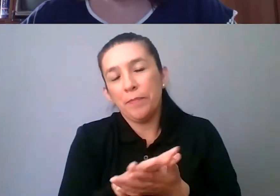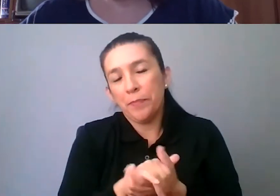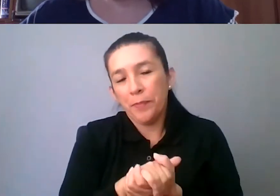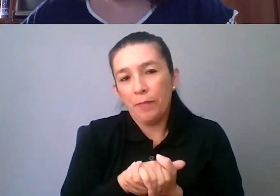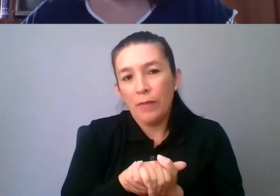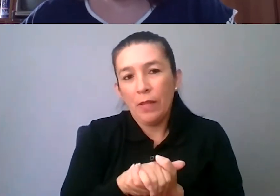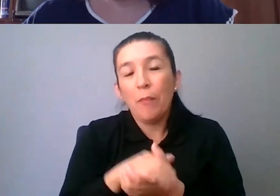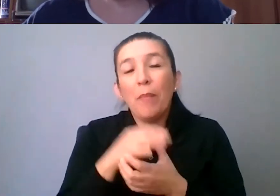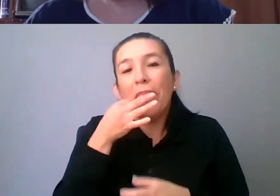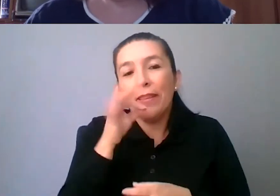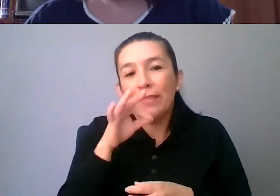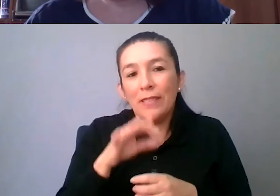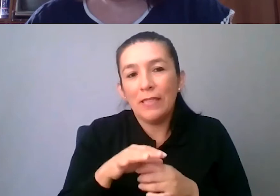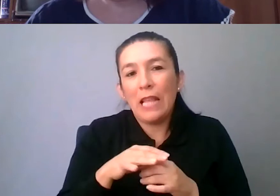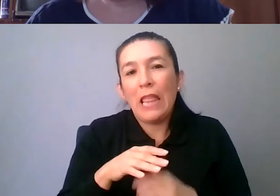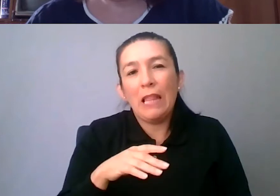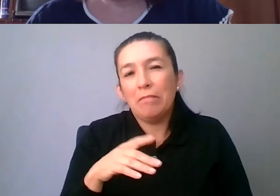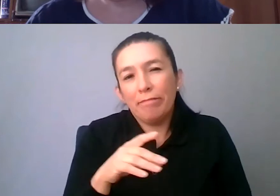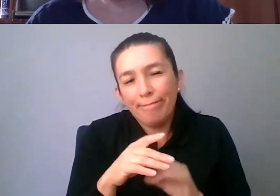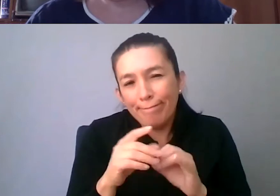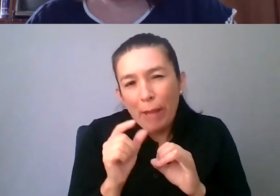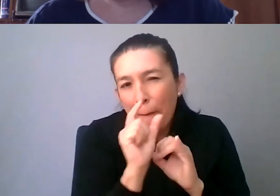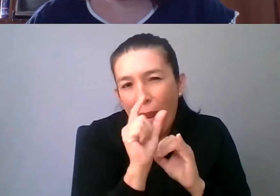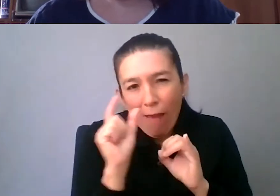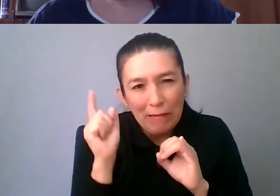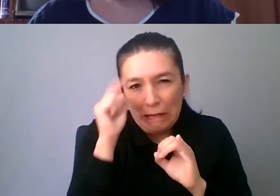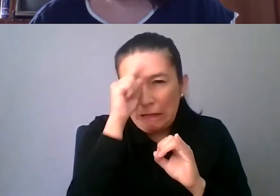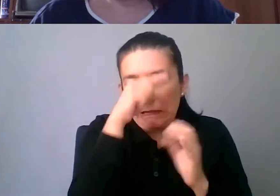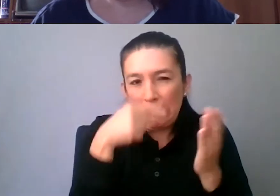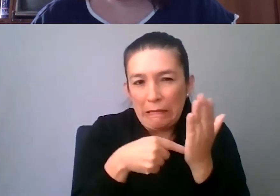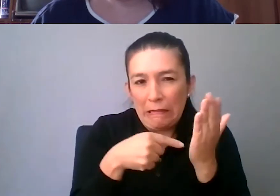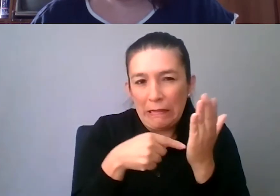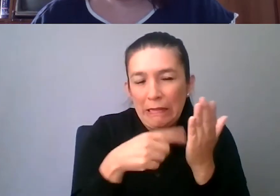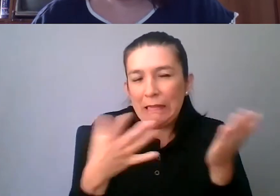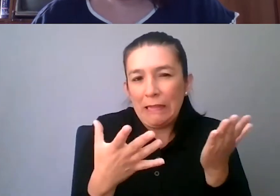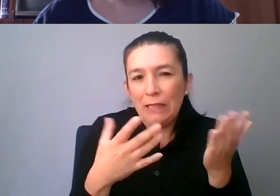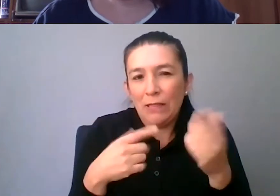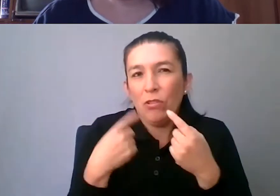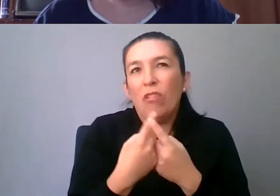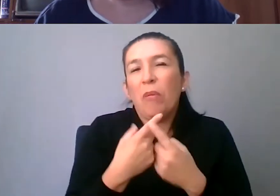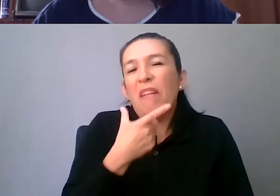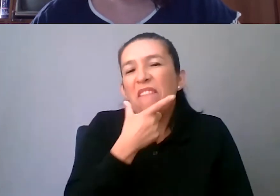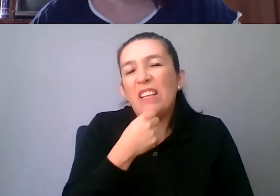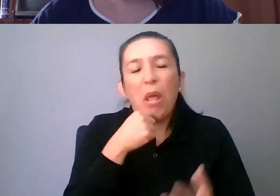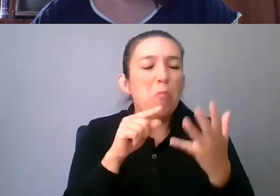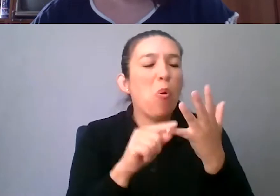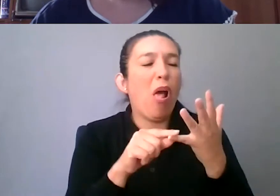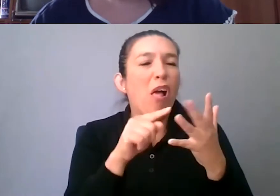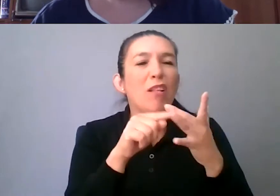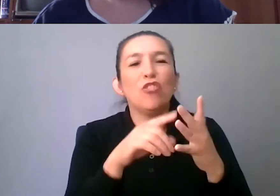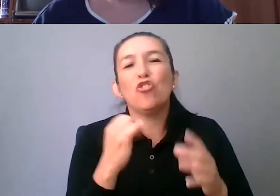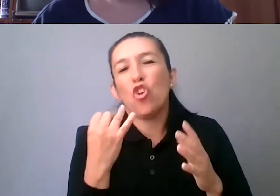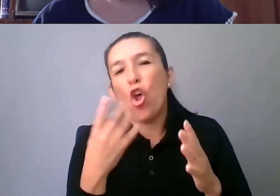el extremo distal, qué sé yo, nosotros ya dijimos pulgar, índice, le damos nombre a los